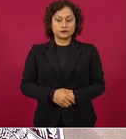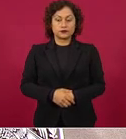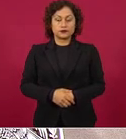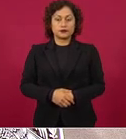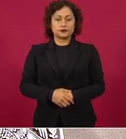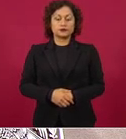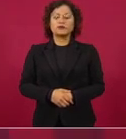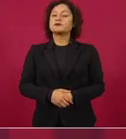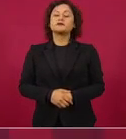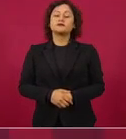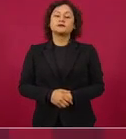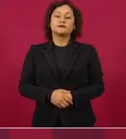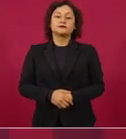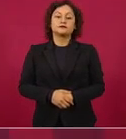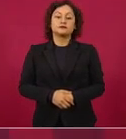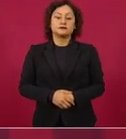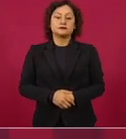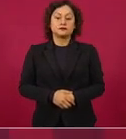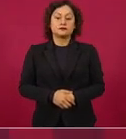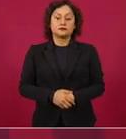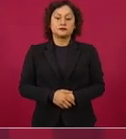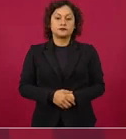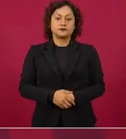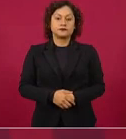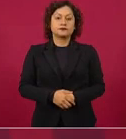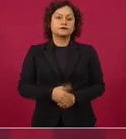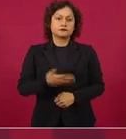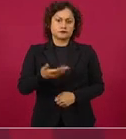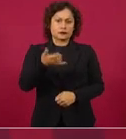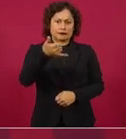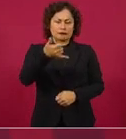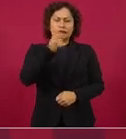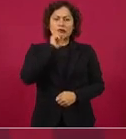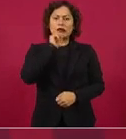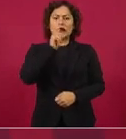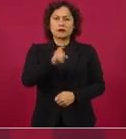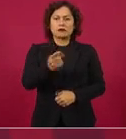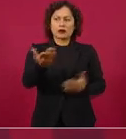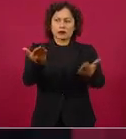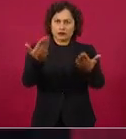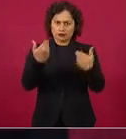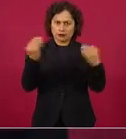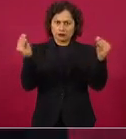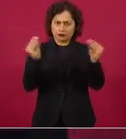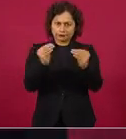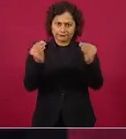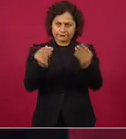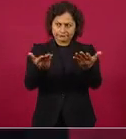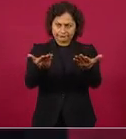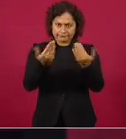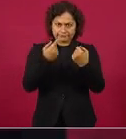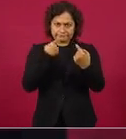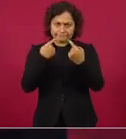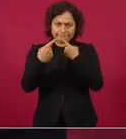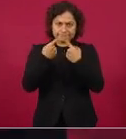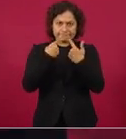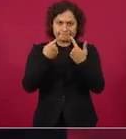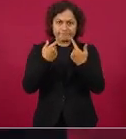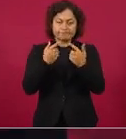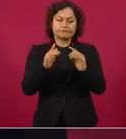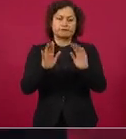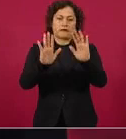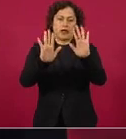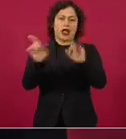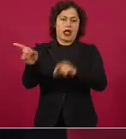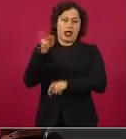Y es importante también el debate sobre esto. A ver qué nos dicen. No nos adelantemos.